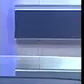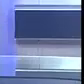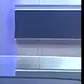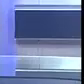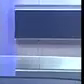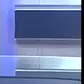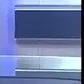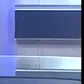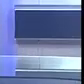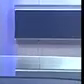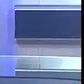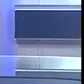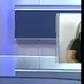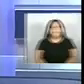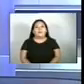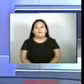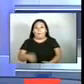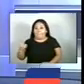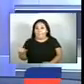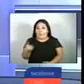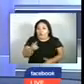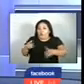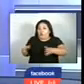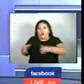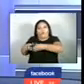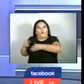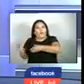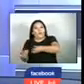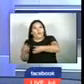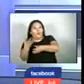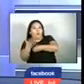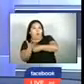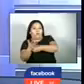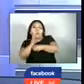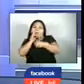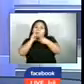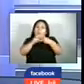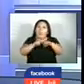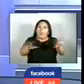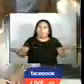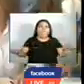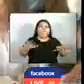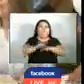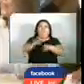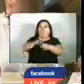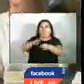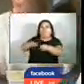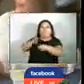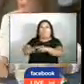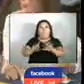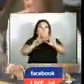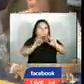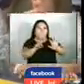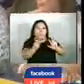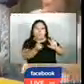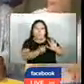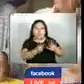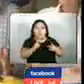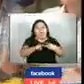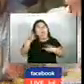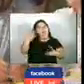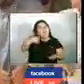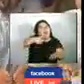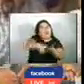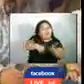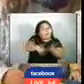Varios miembros de la Gran Alianza por la Unidad Nacional abandonaron públicamente sus filas. Se trata de 6 personas entre exalcaldes